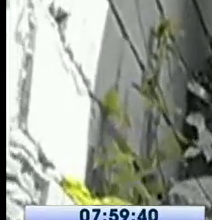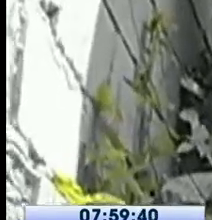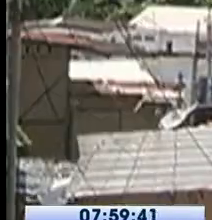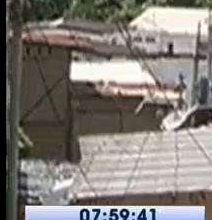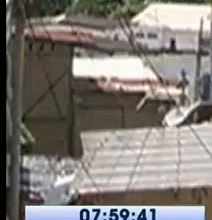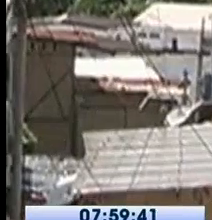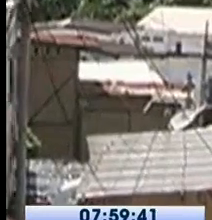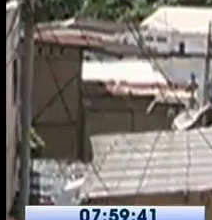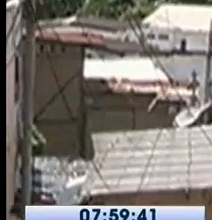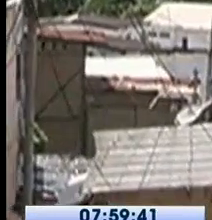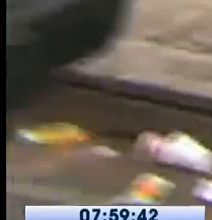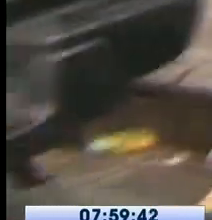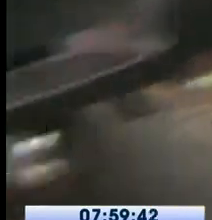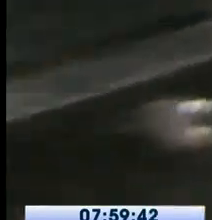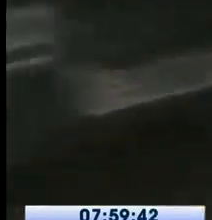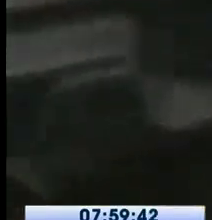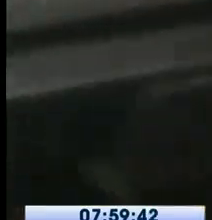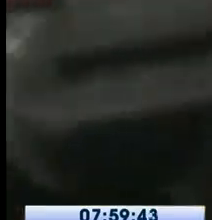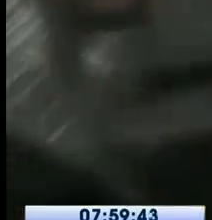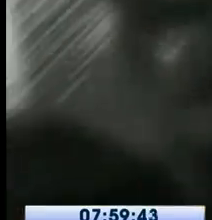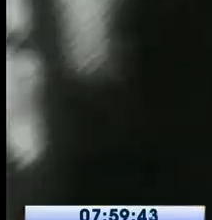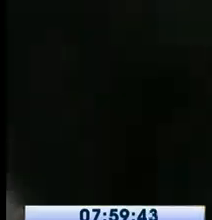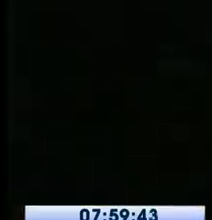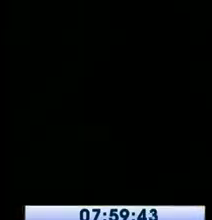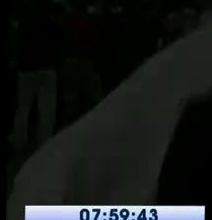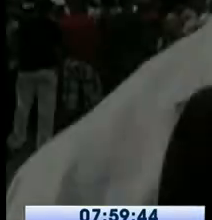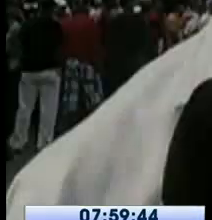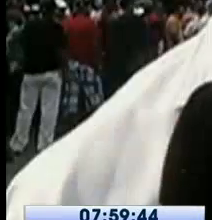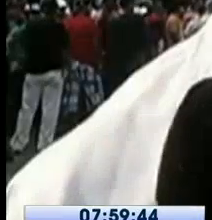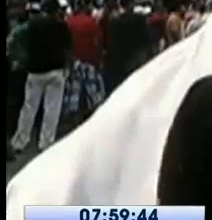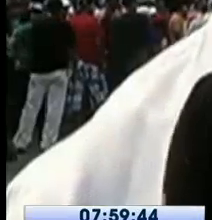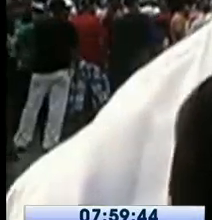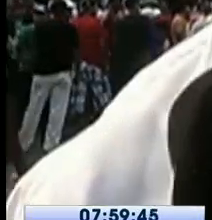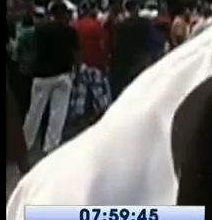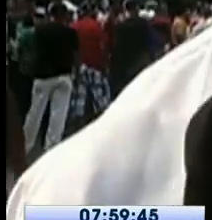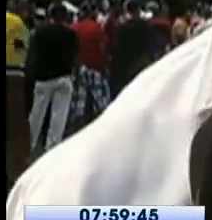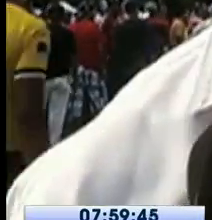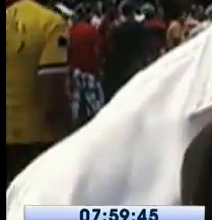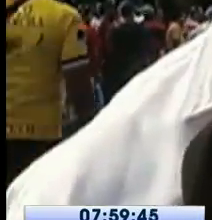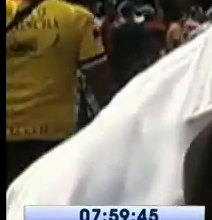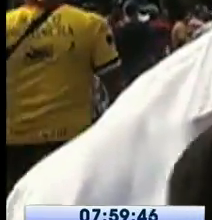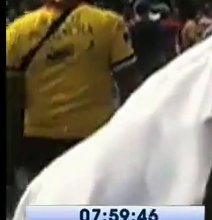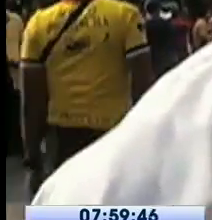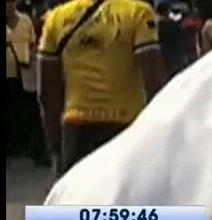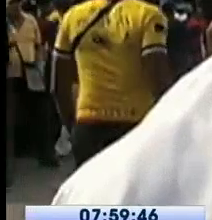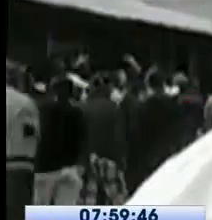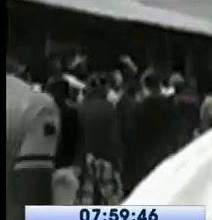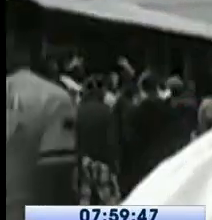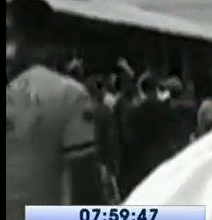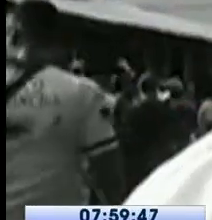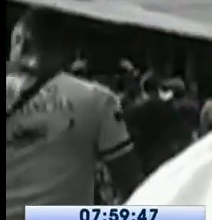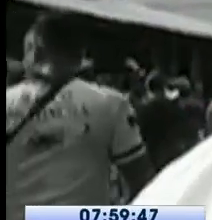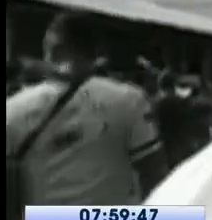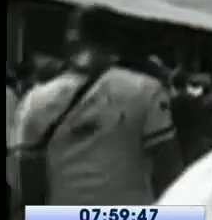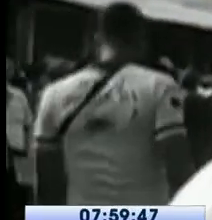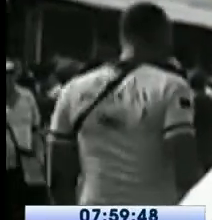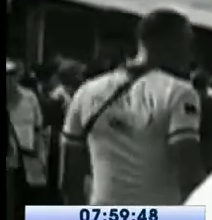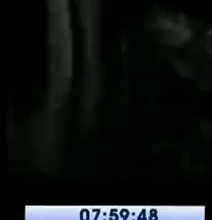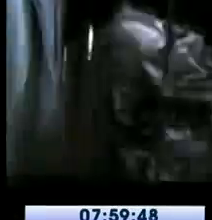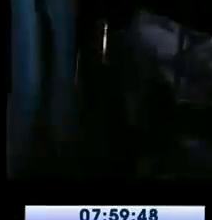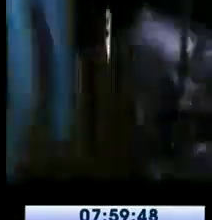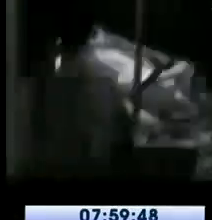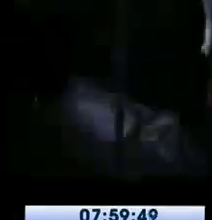La droga es el pan de cada de todos los días aquí en este sector. Excelente, deberían ser más a menudo para controlar toda la delincuencia. Para controlar toda la delincuencia.